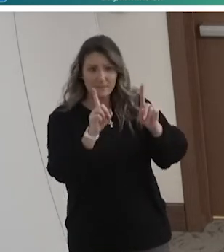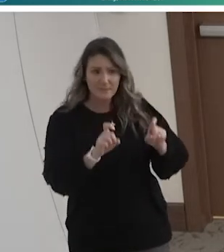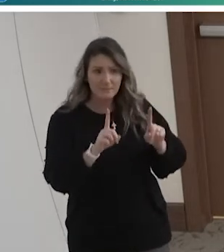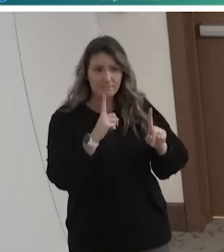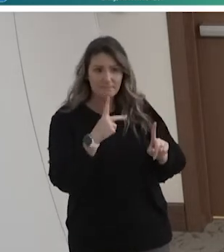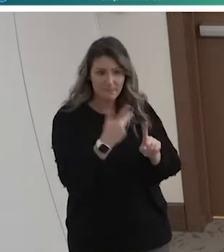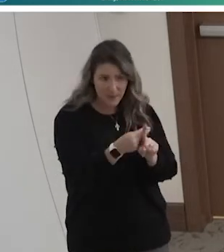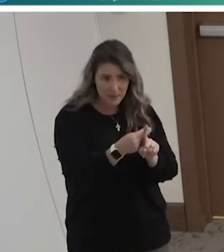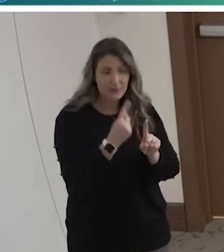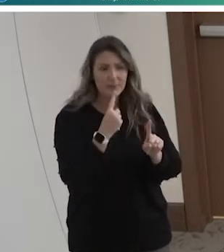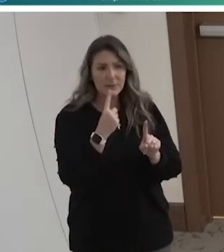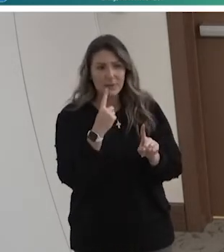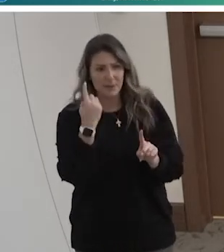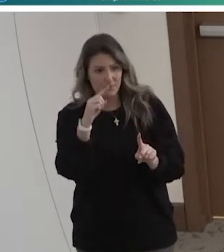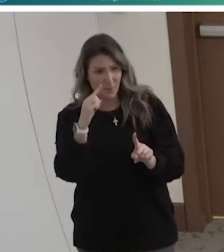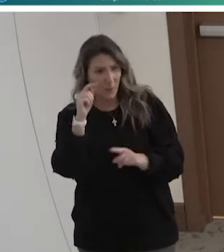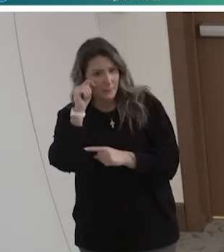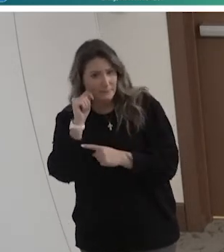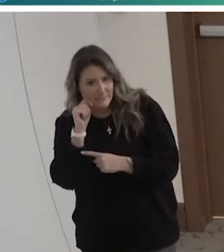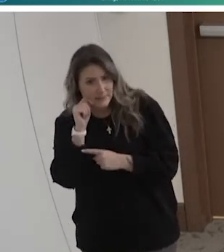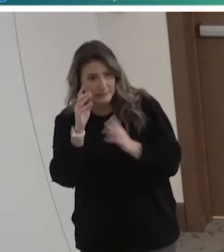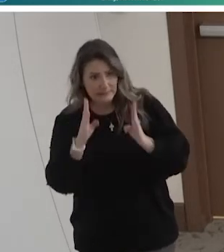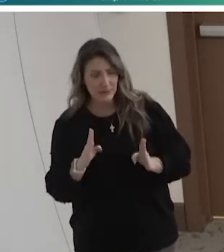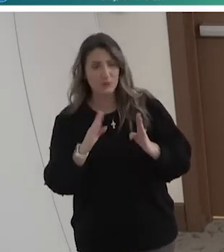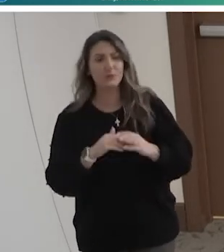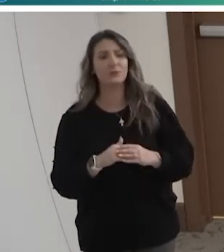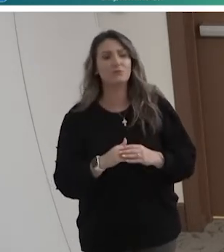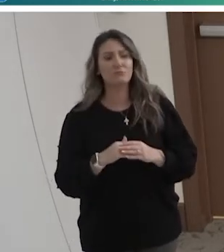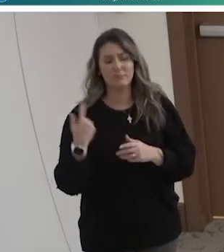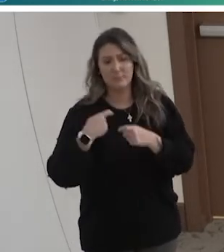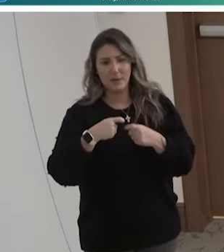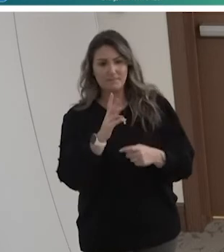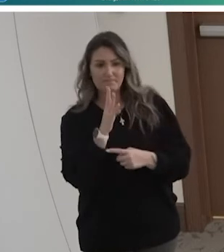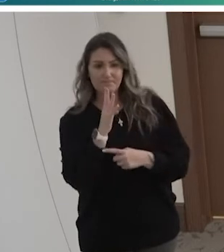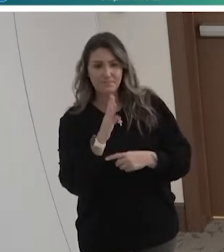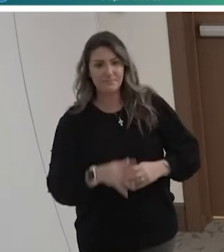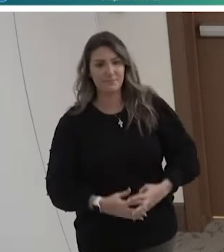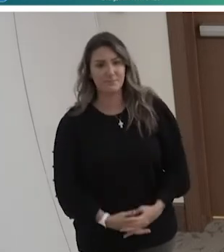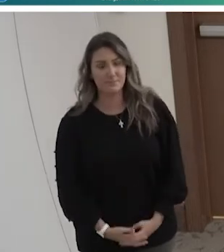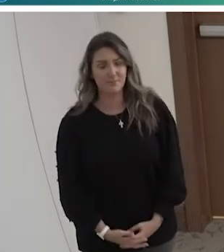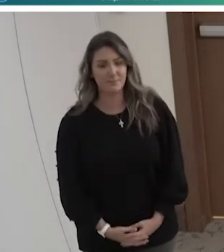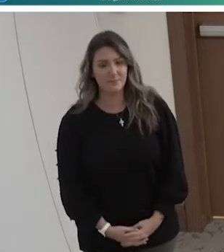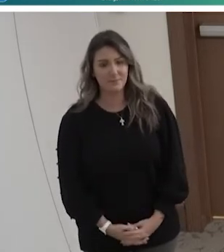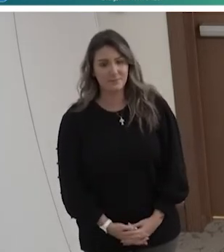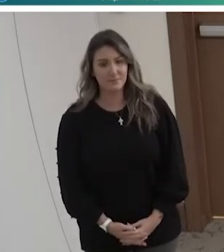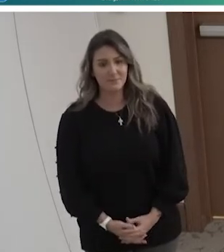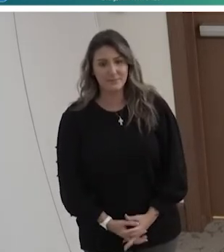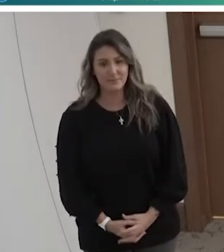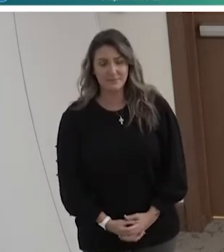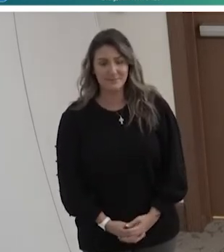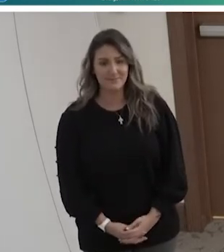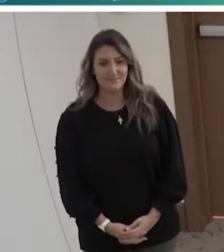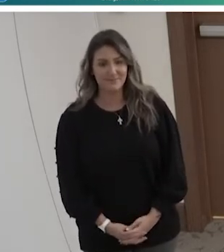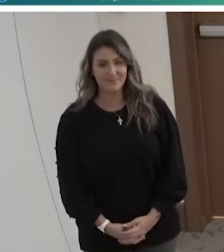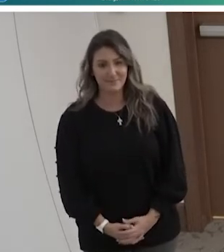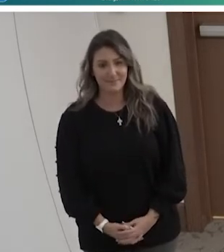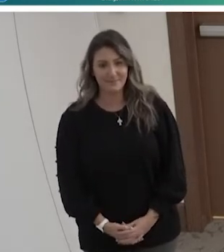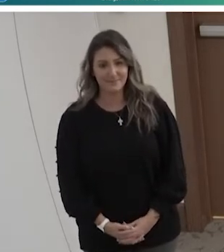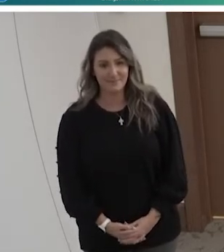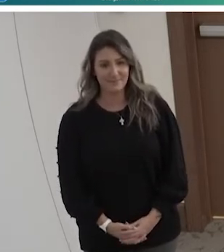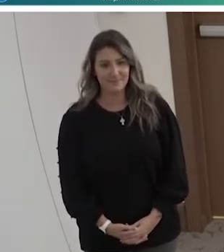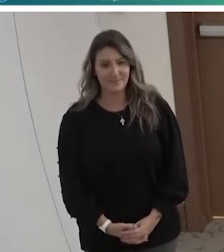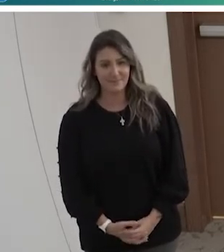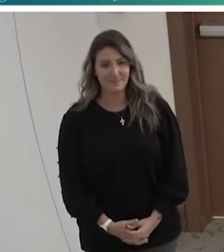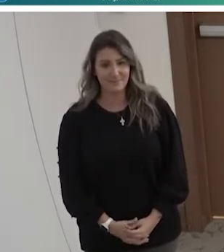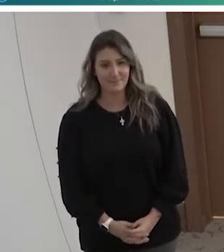teenagers, Cuando examinamos o estudiamos a los niños que han sido hospitalizados después de